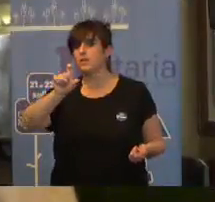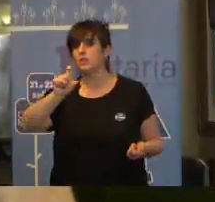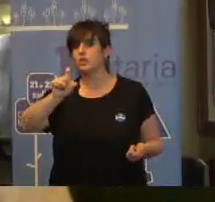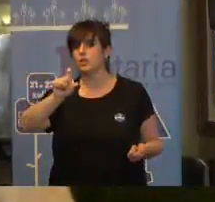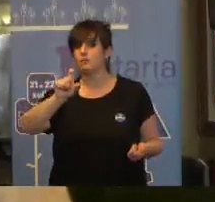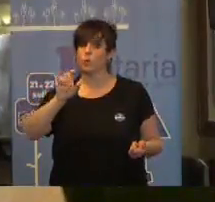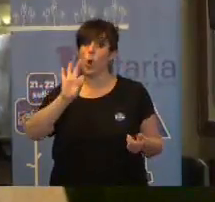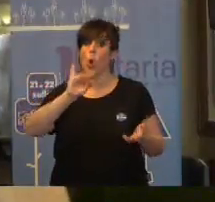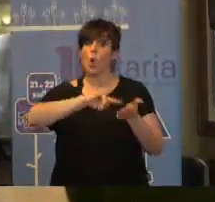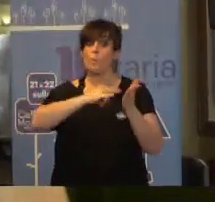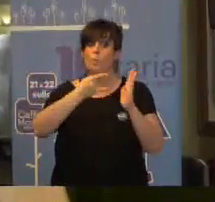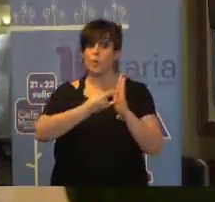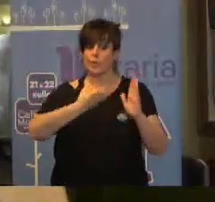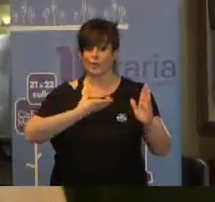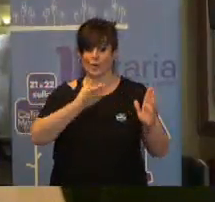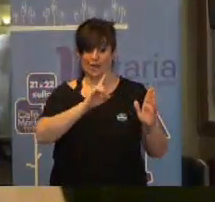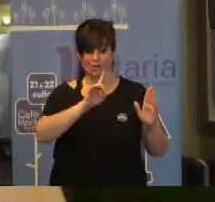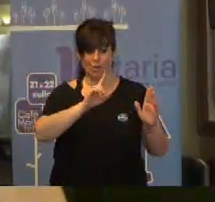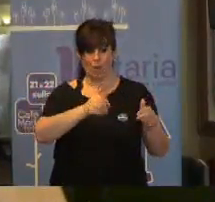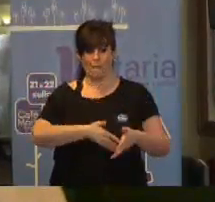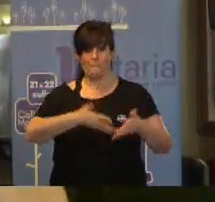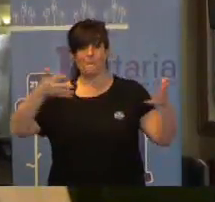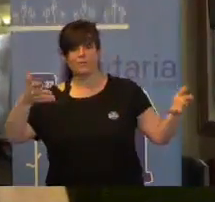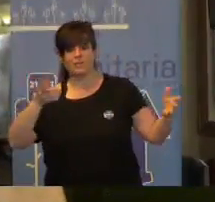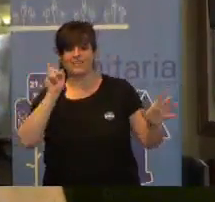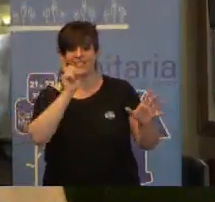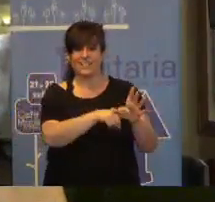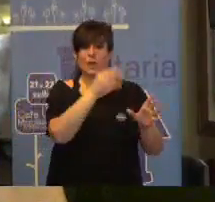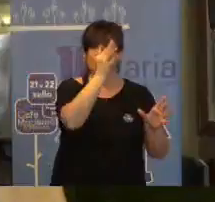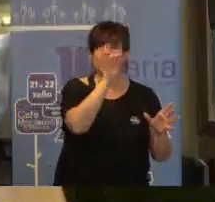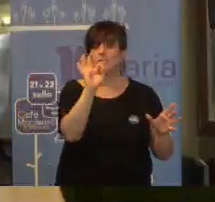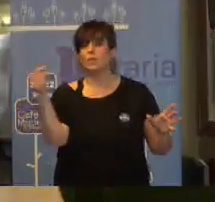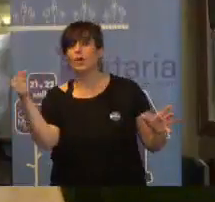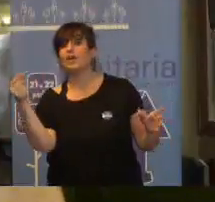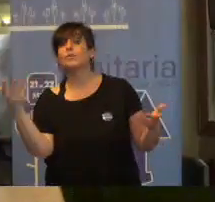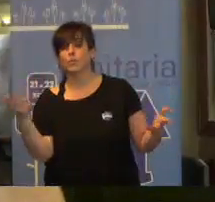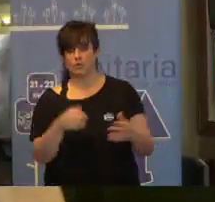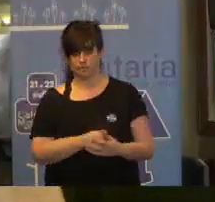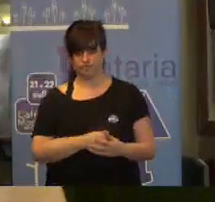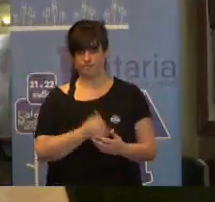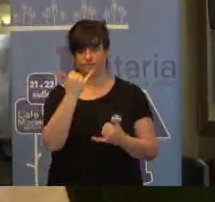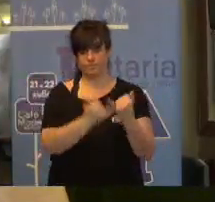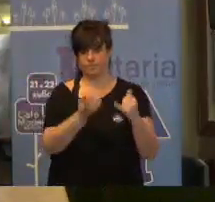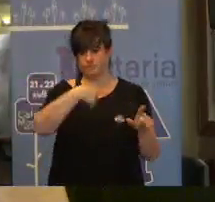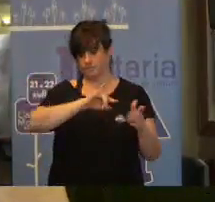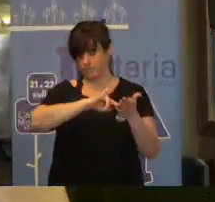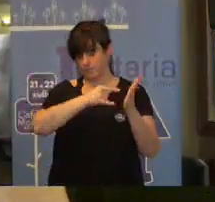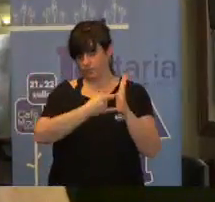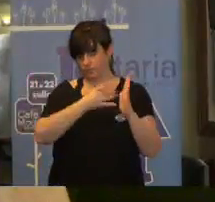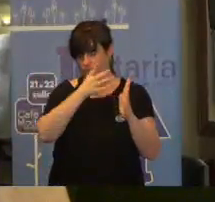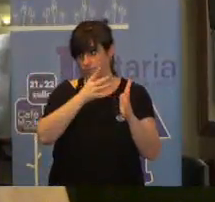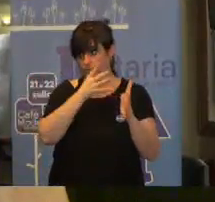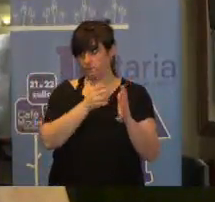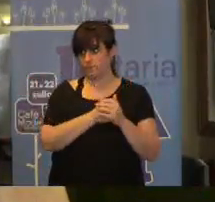un proxecto máis al lado local, non? Ese debate sí que o tuvemos, non? E eu creo que o resolvimos, isto é unha idea porque retomo unha conversación